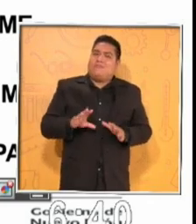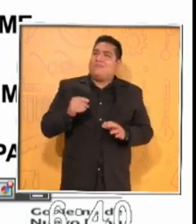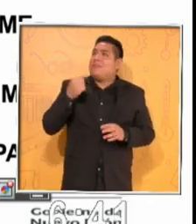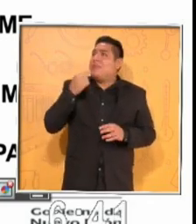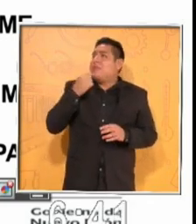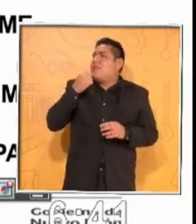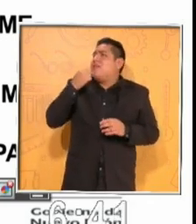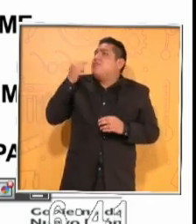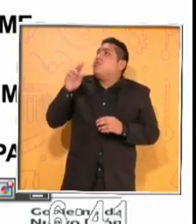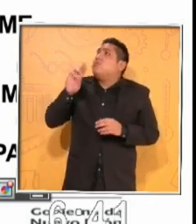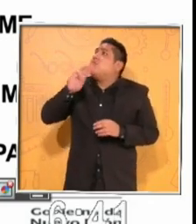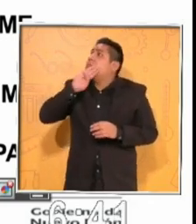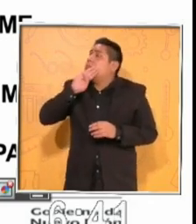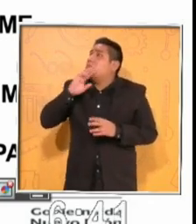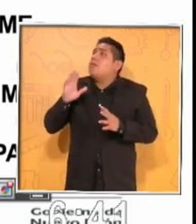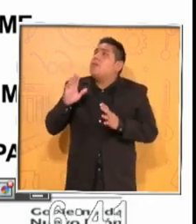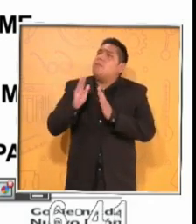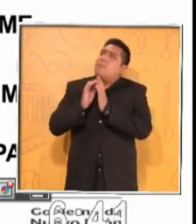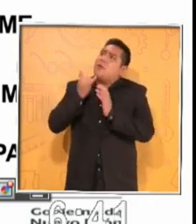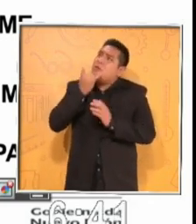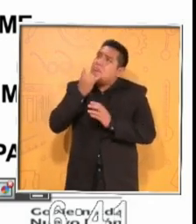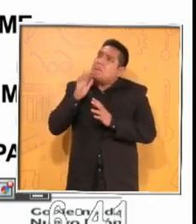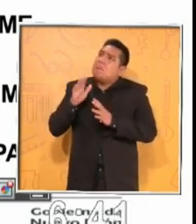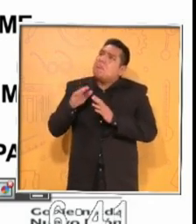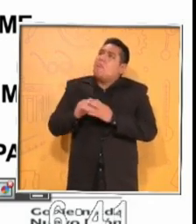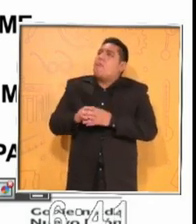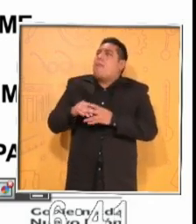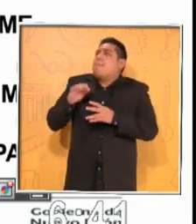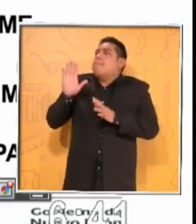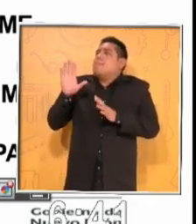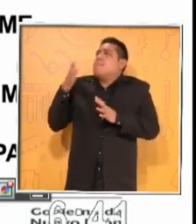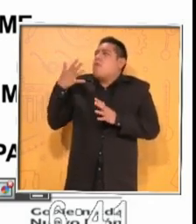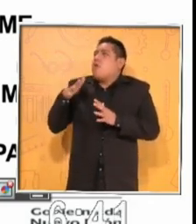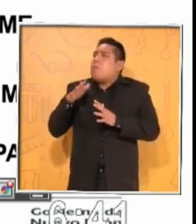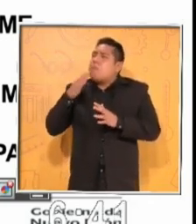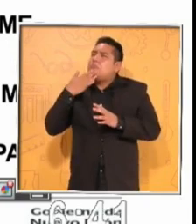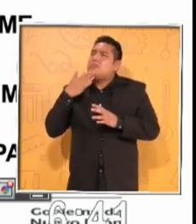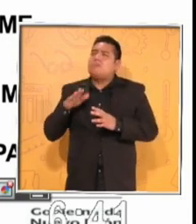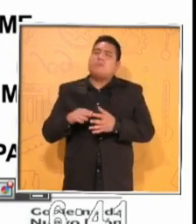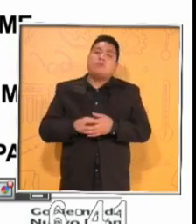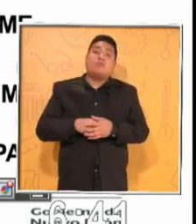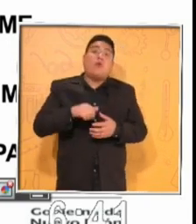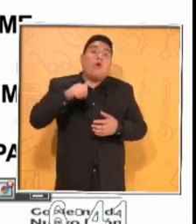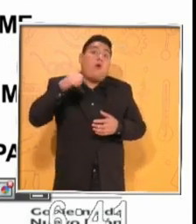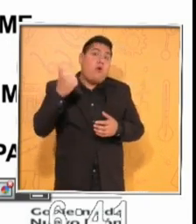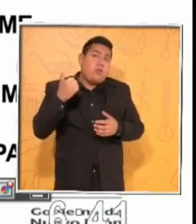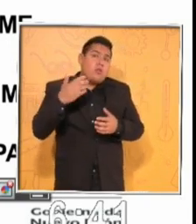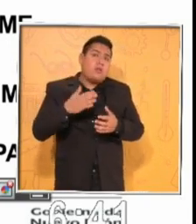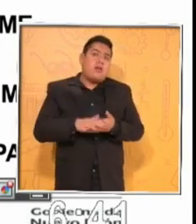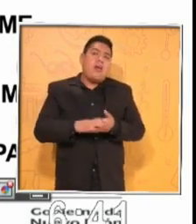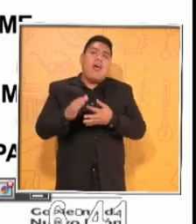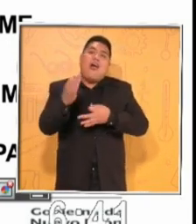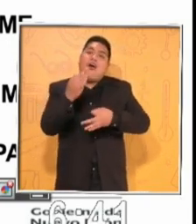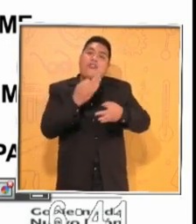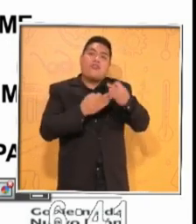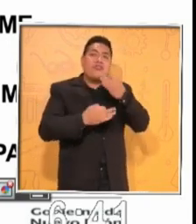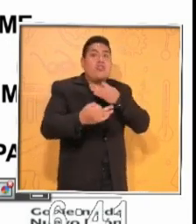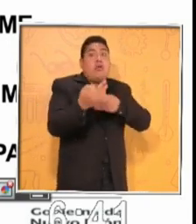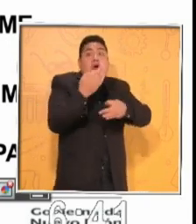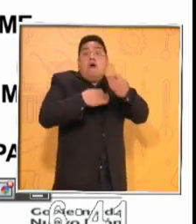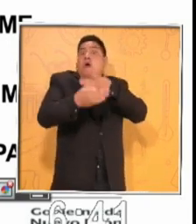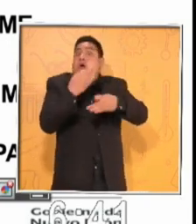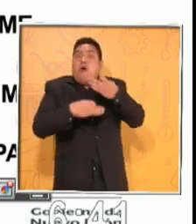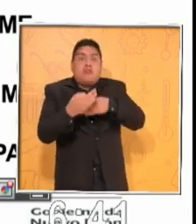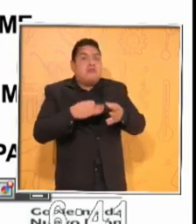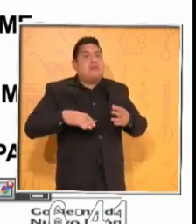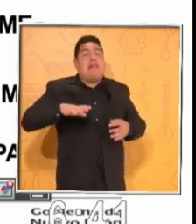una estrategia. Otra estrategia que todos hemos utilizado alguna vez. Todos reprobamos.